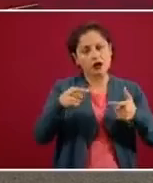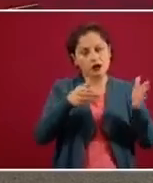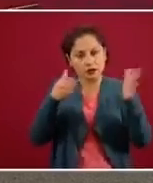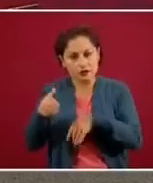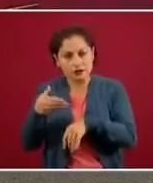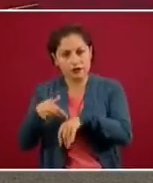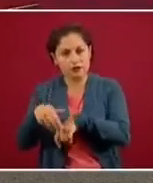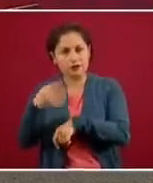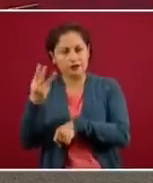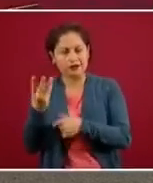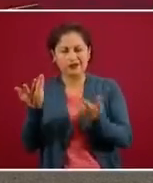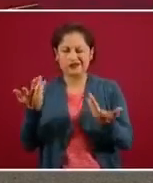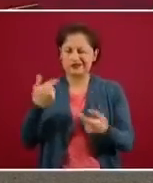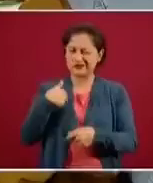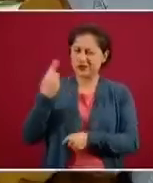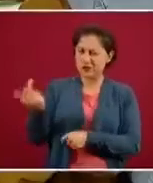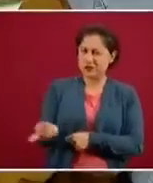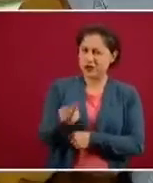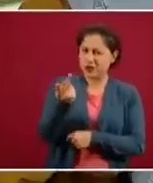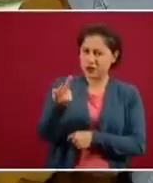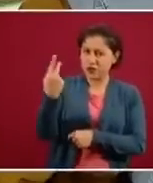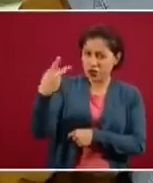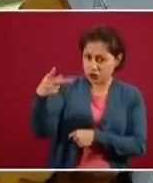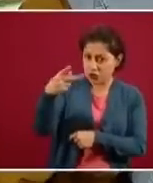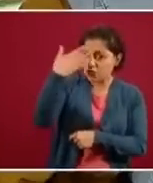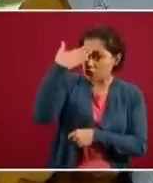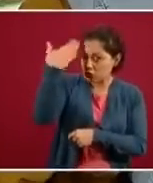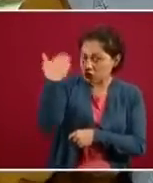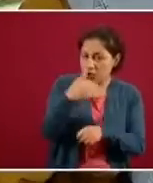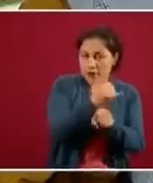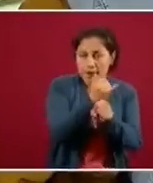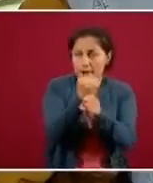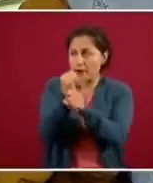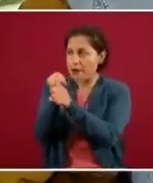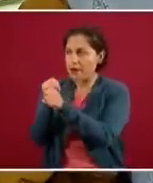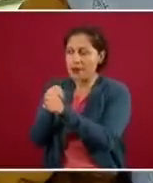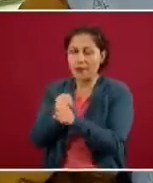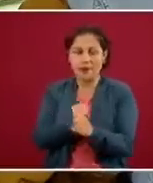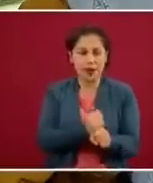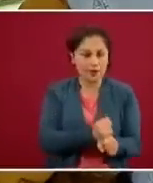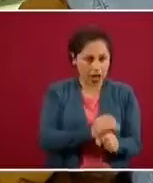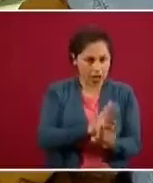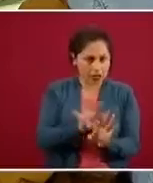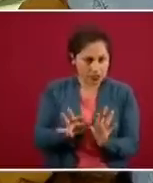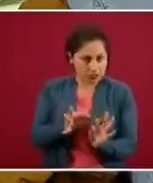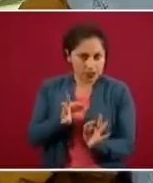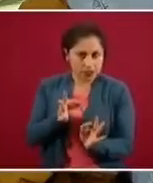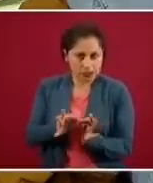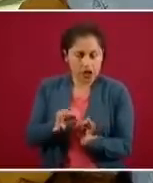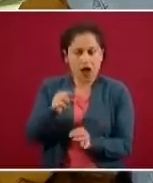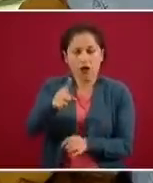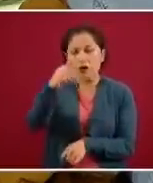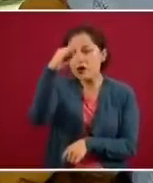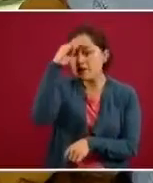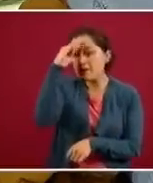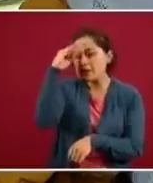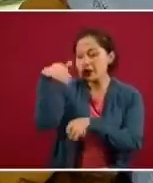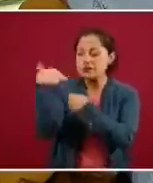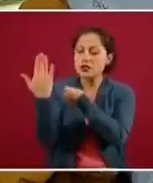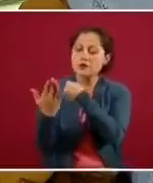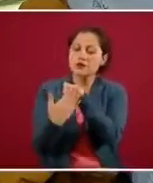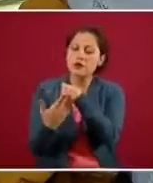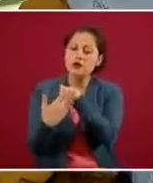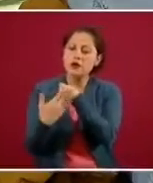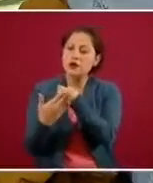si con la información que tienen hasta ahorita, con lo que han monitoreado, sus previsiones sobre esto que había explicado